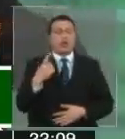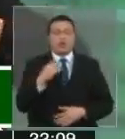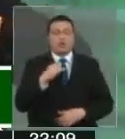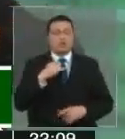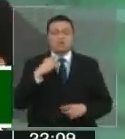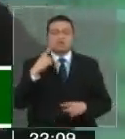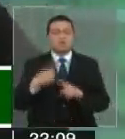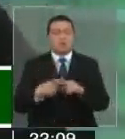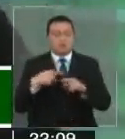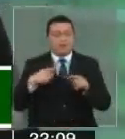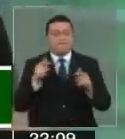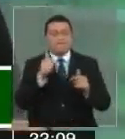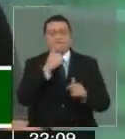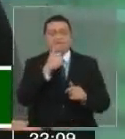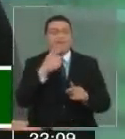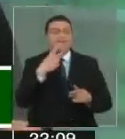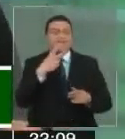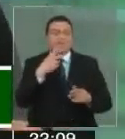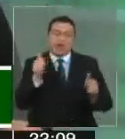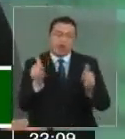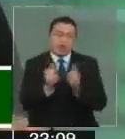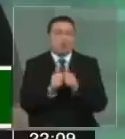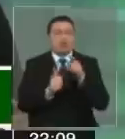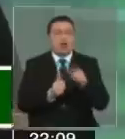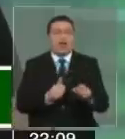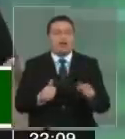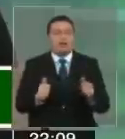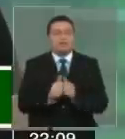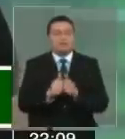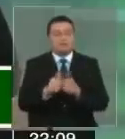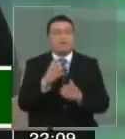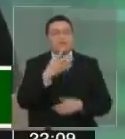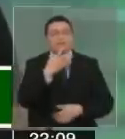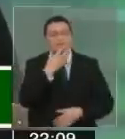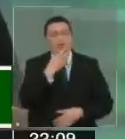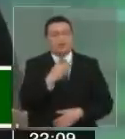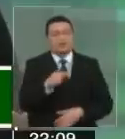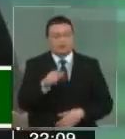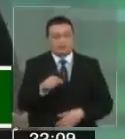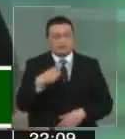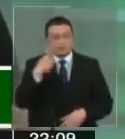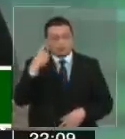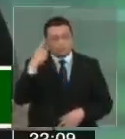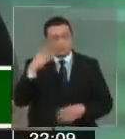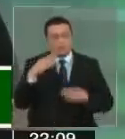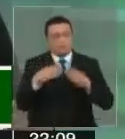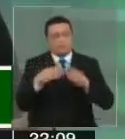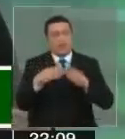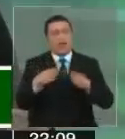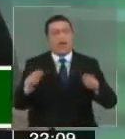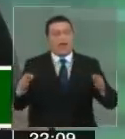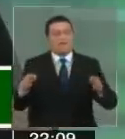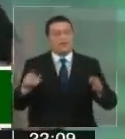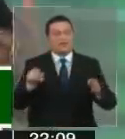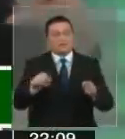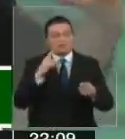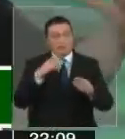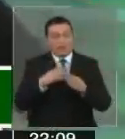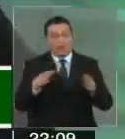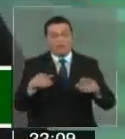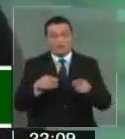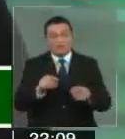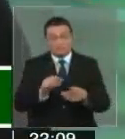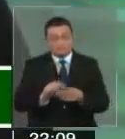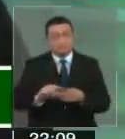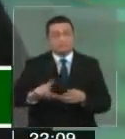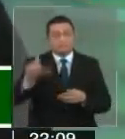sola, ahora la vida es con él. Y es muy bonito porque yo creo que eso me abre, Cristóbal es el artífice